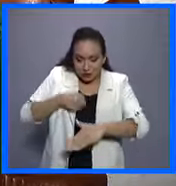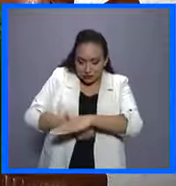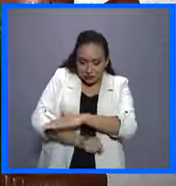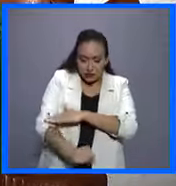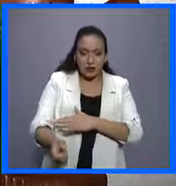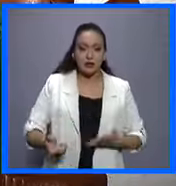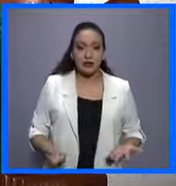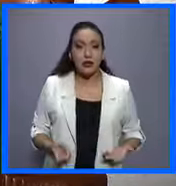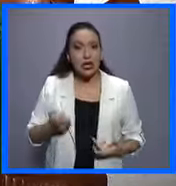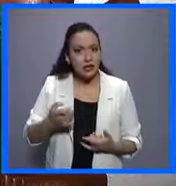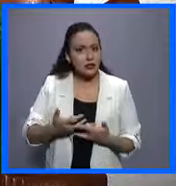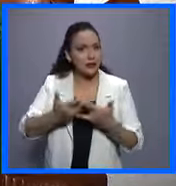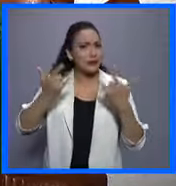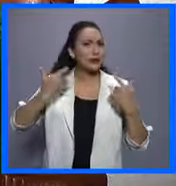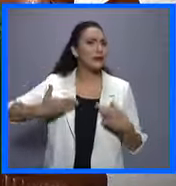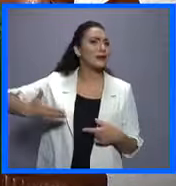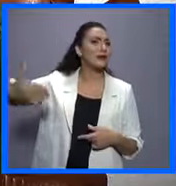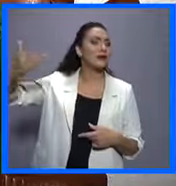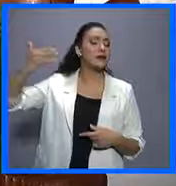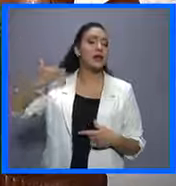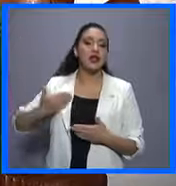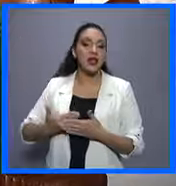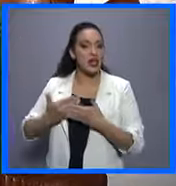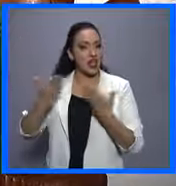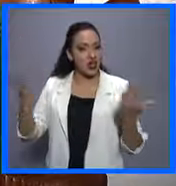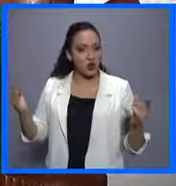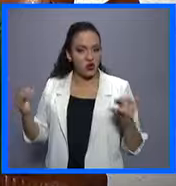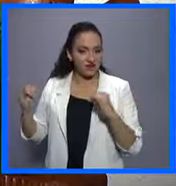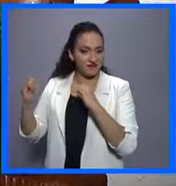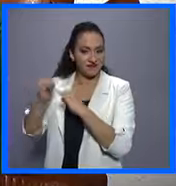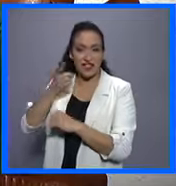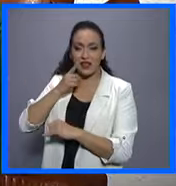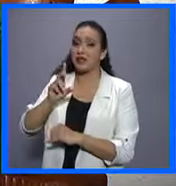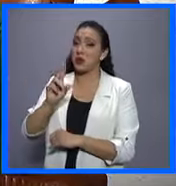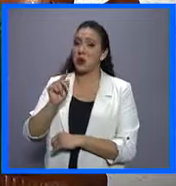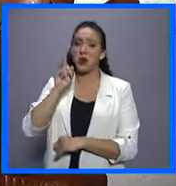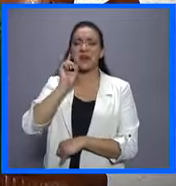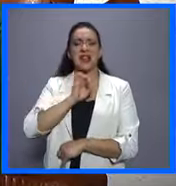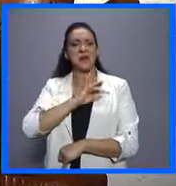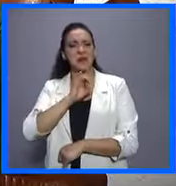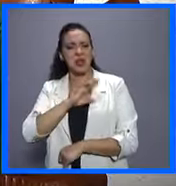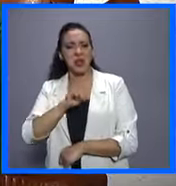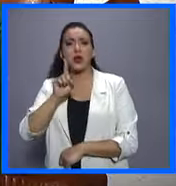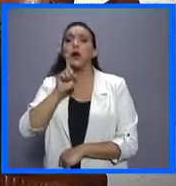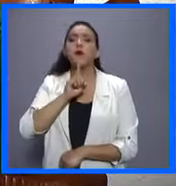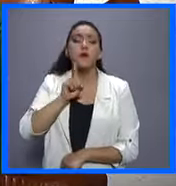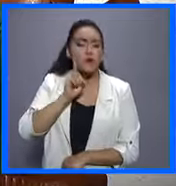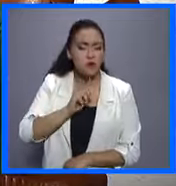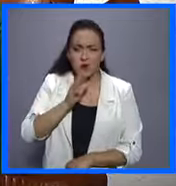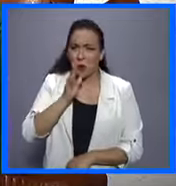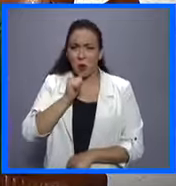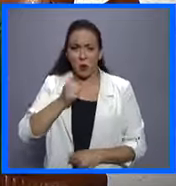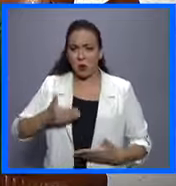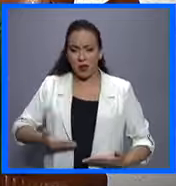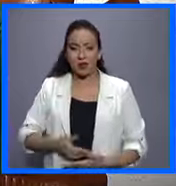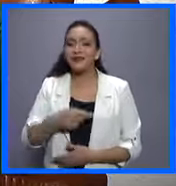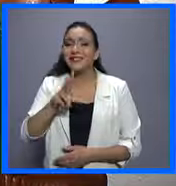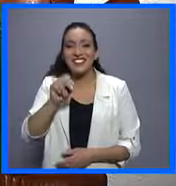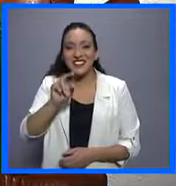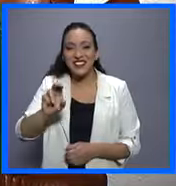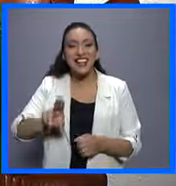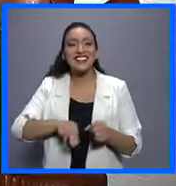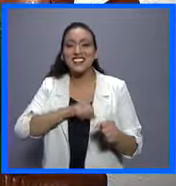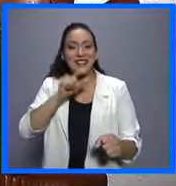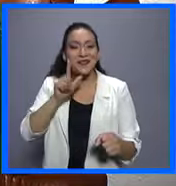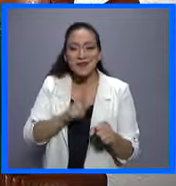se han constituido para que la mujer tenga miedo, para que no sienta que su cuerpo está capacitado para hacer este proceso, que es natural